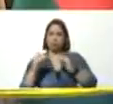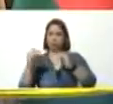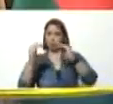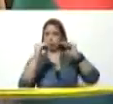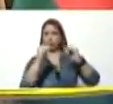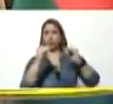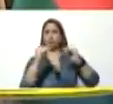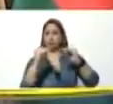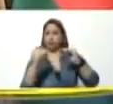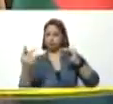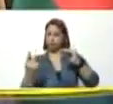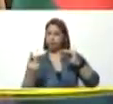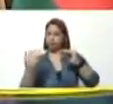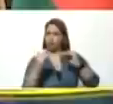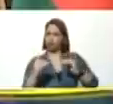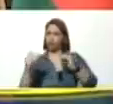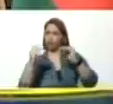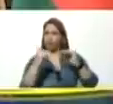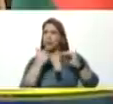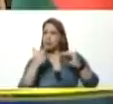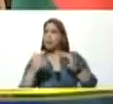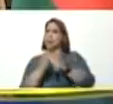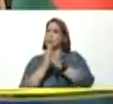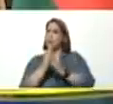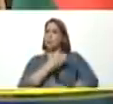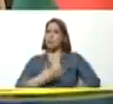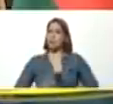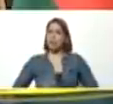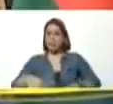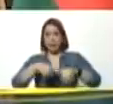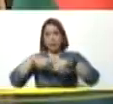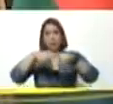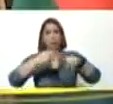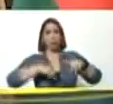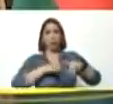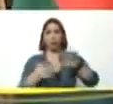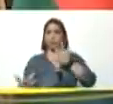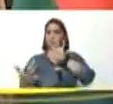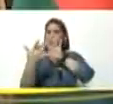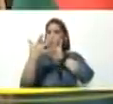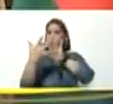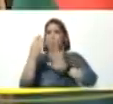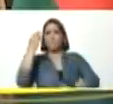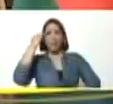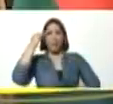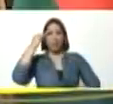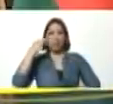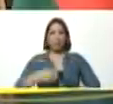Sheinbaum, dile al presidente Lukashenko que estamos conectados telepáticamente,